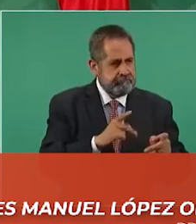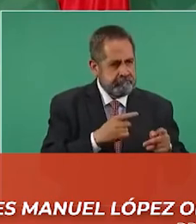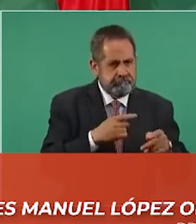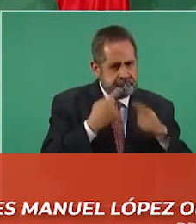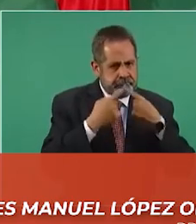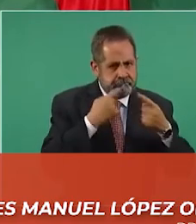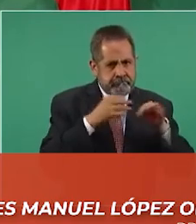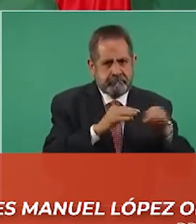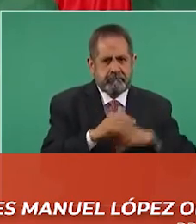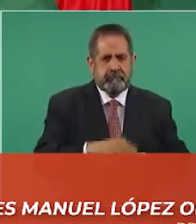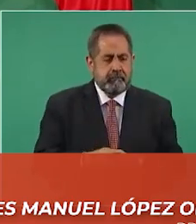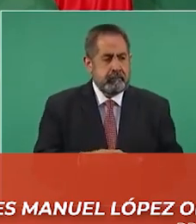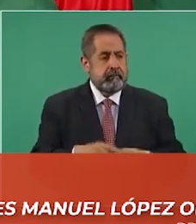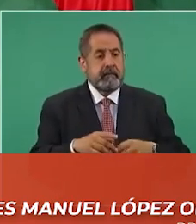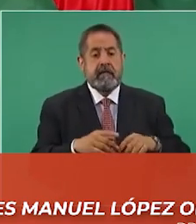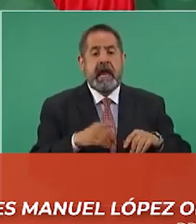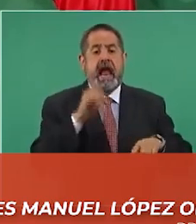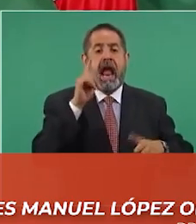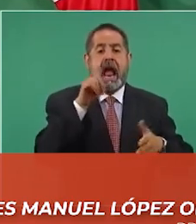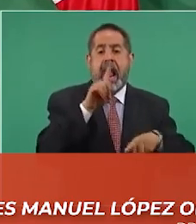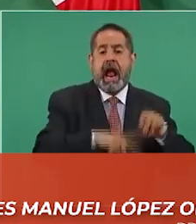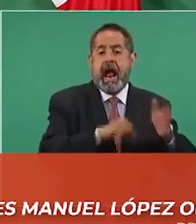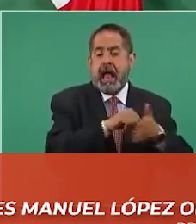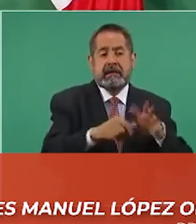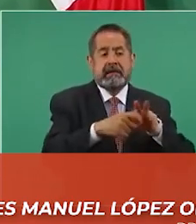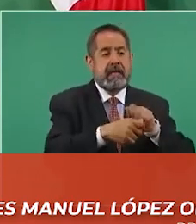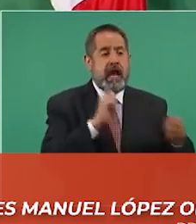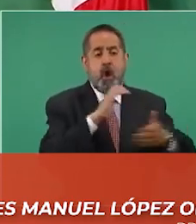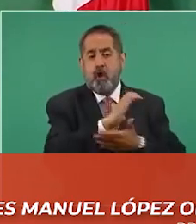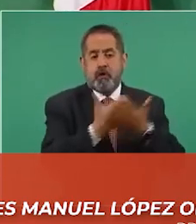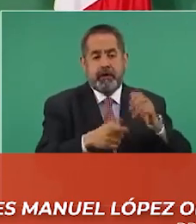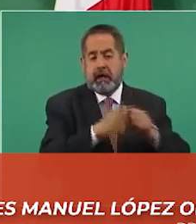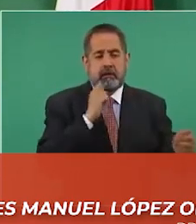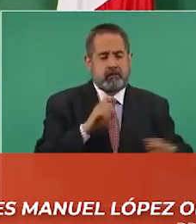no se están cancelando los contratos,